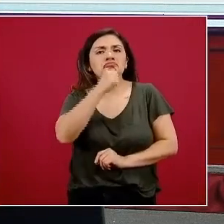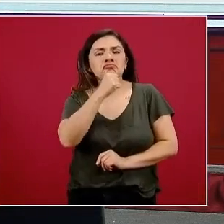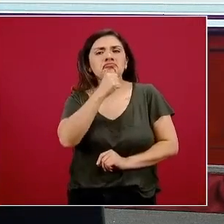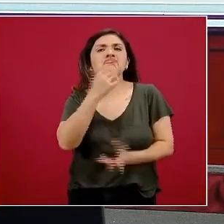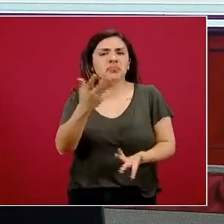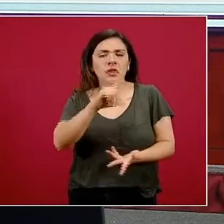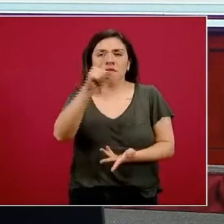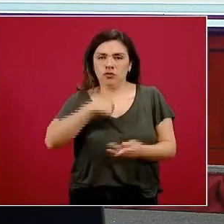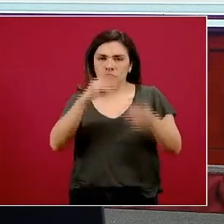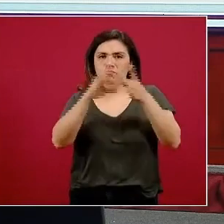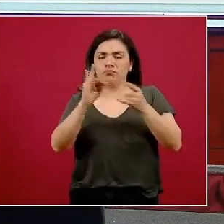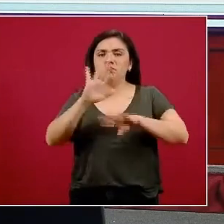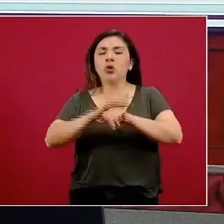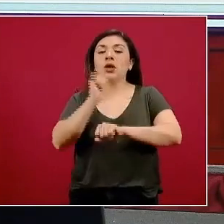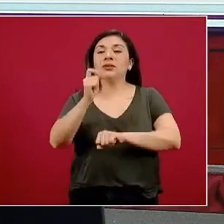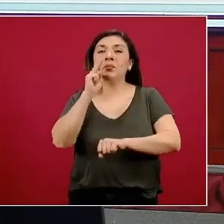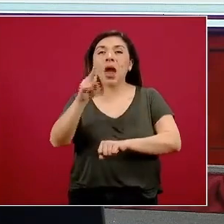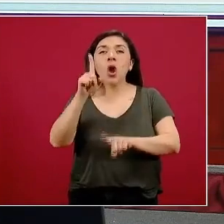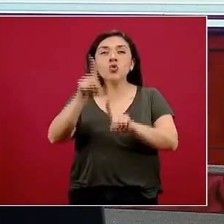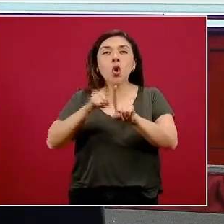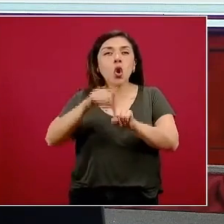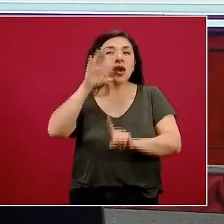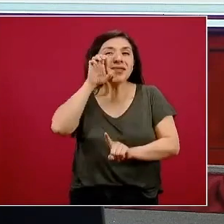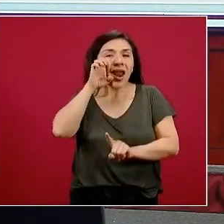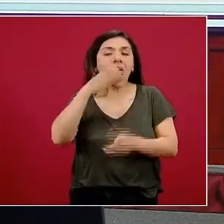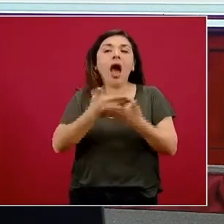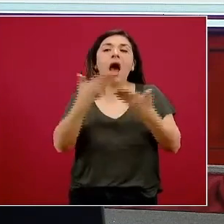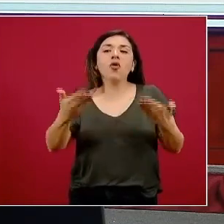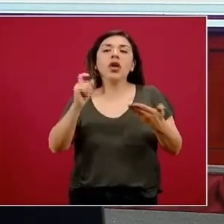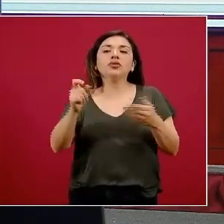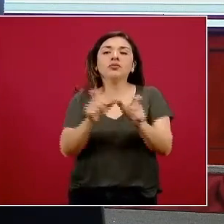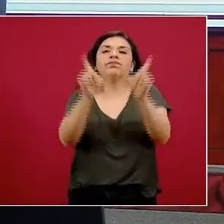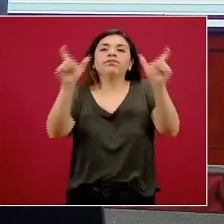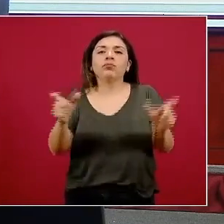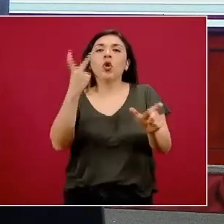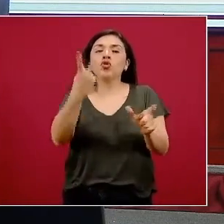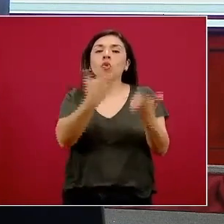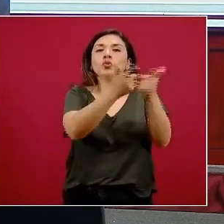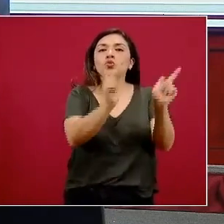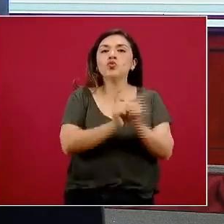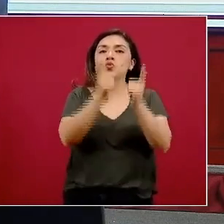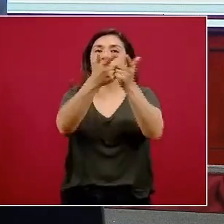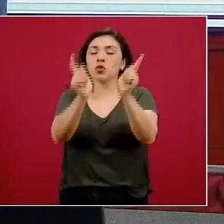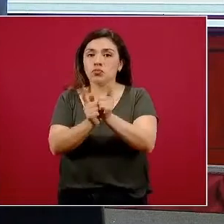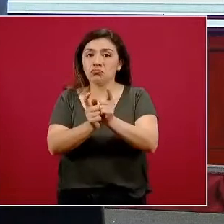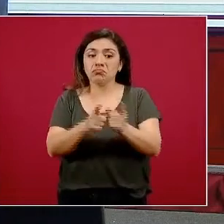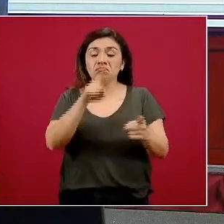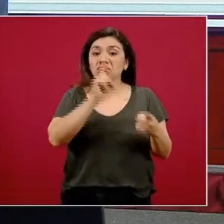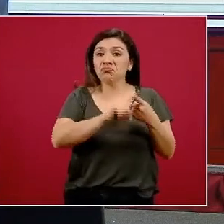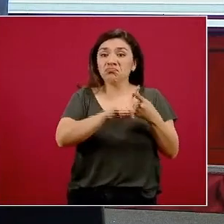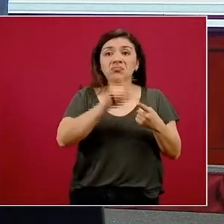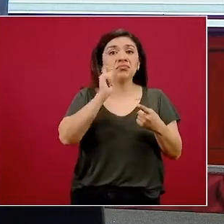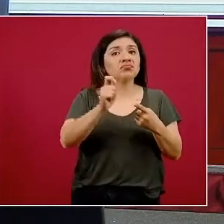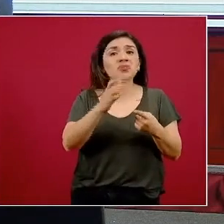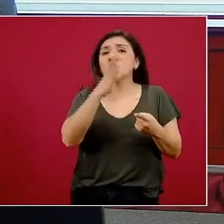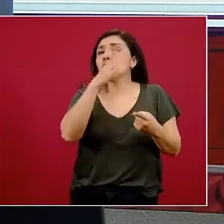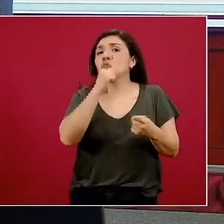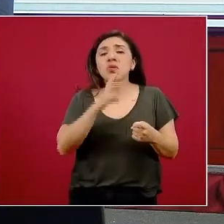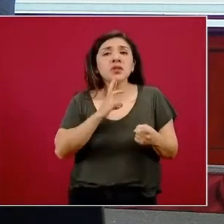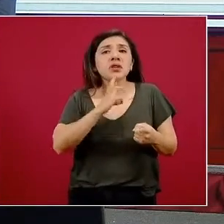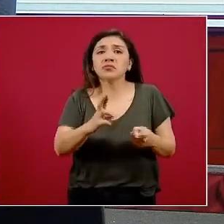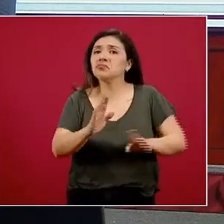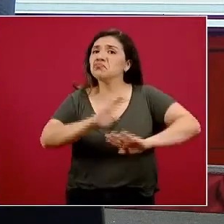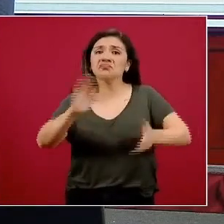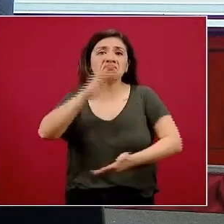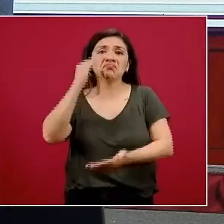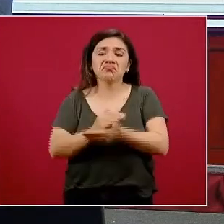eran todos los aún sospechosos, ahora están separados en dos grupos. Aquellos que ya no tienen la posibilidad de un resultado,